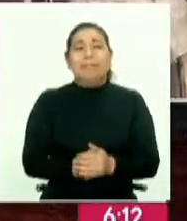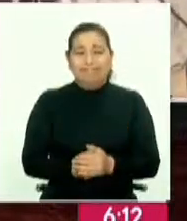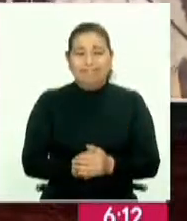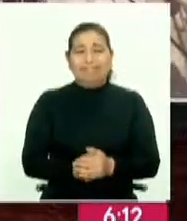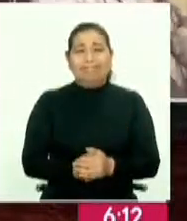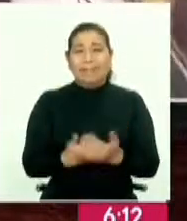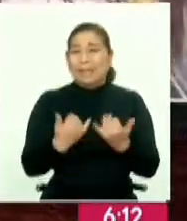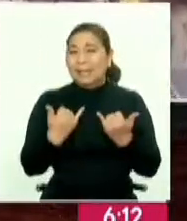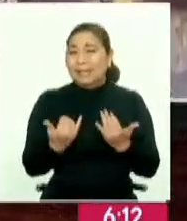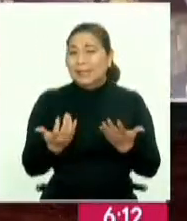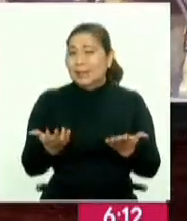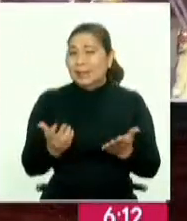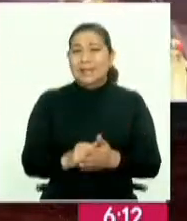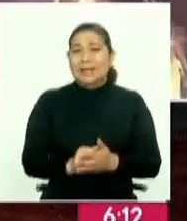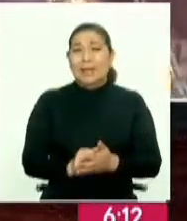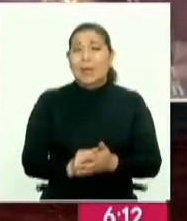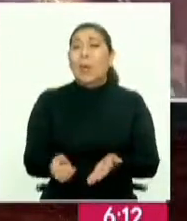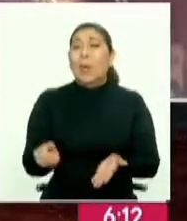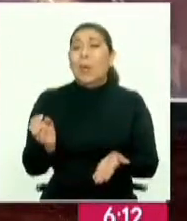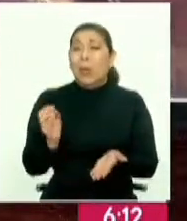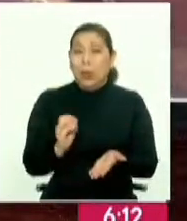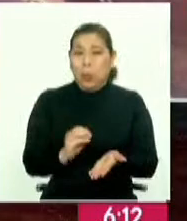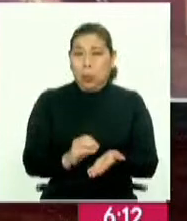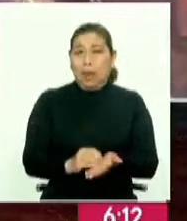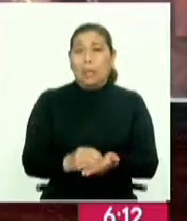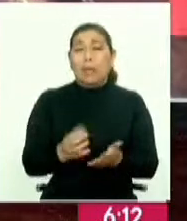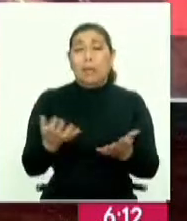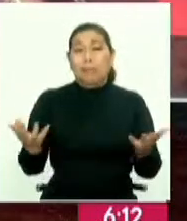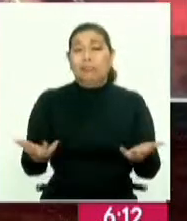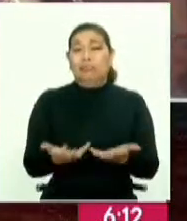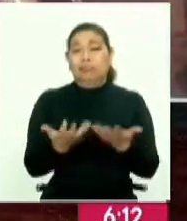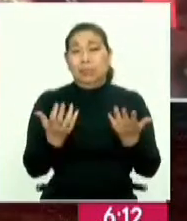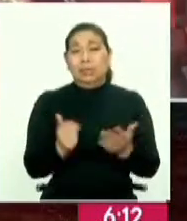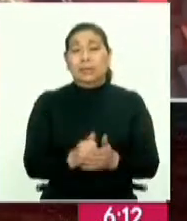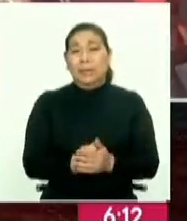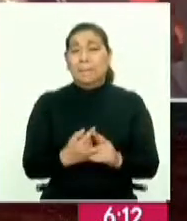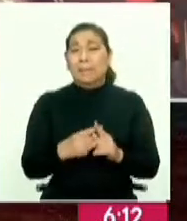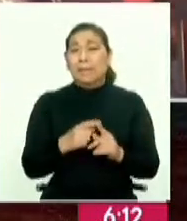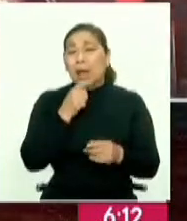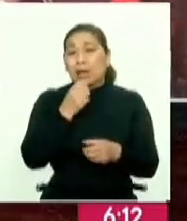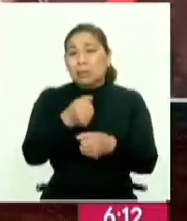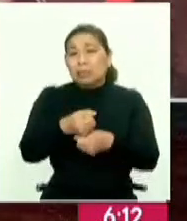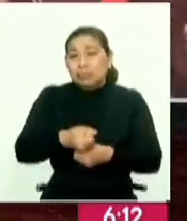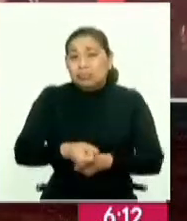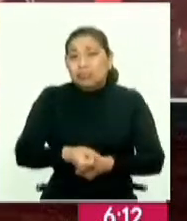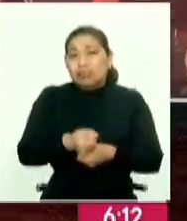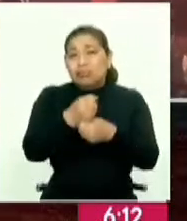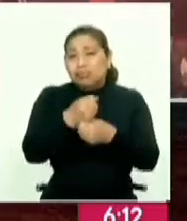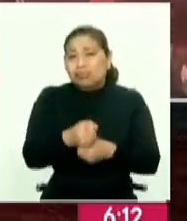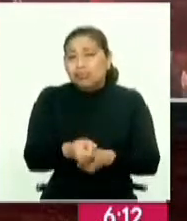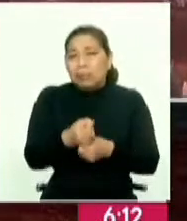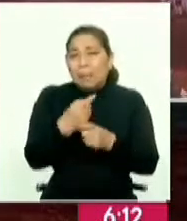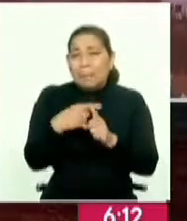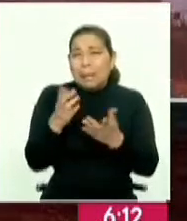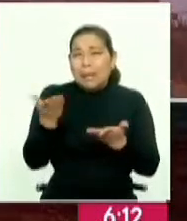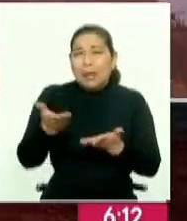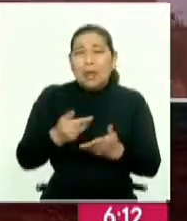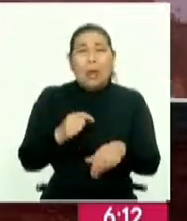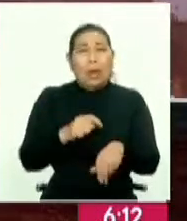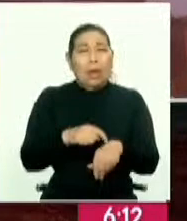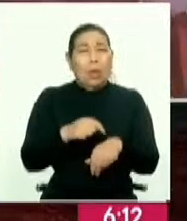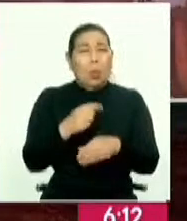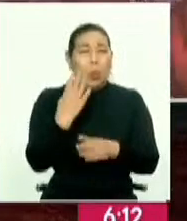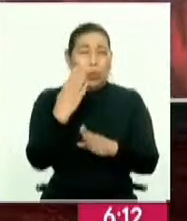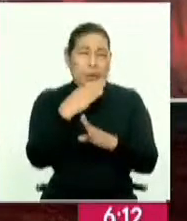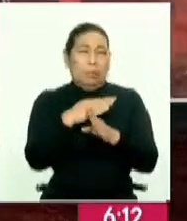porque esto puede de alguna manera realizarse sin entonces los bomberos aquí realizando estos trabajos desde las cuatro